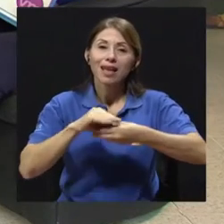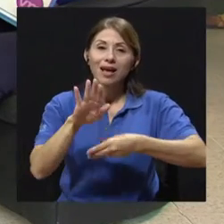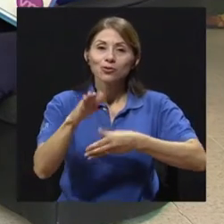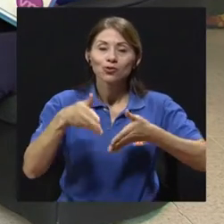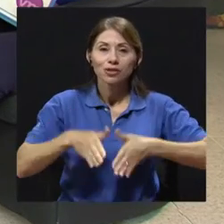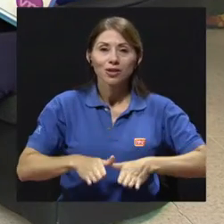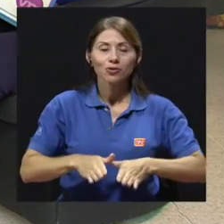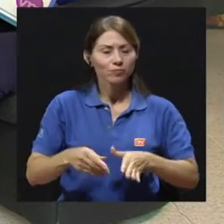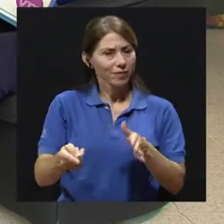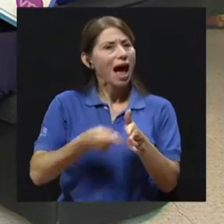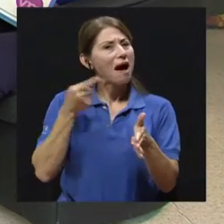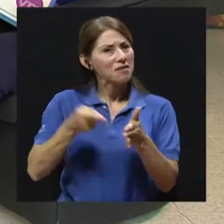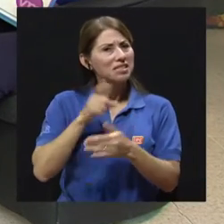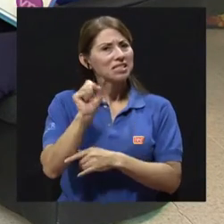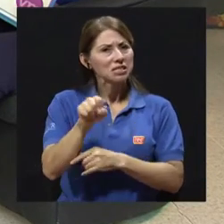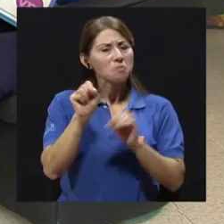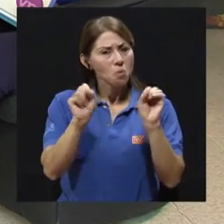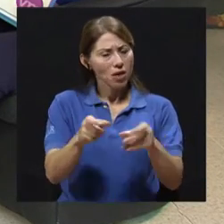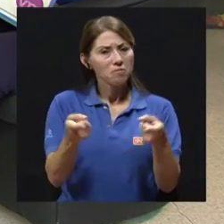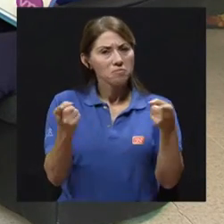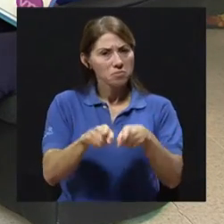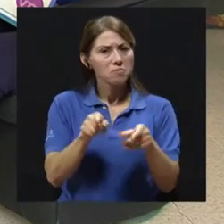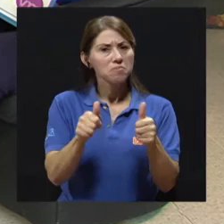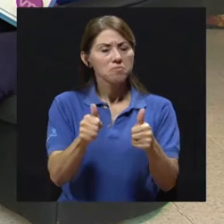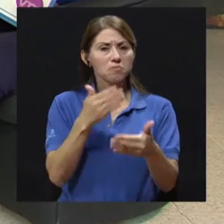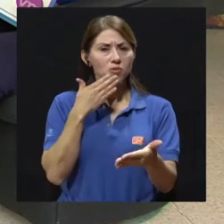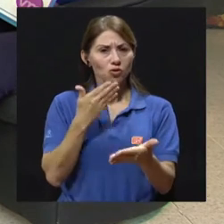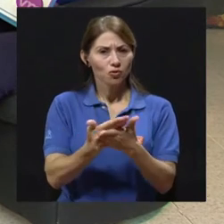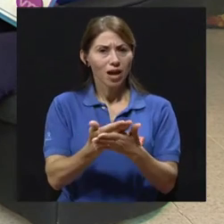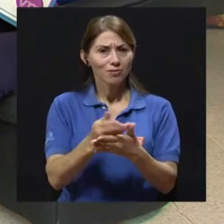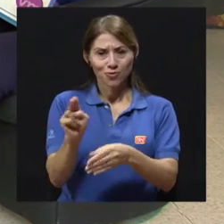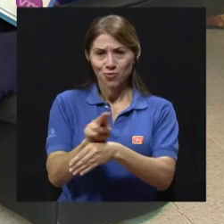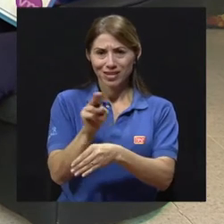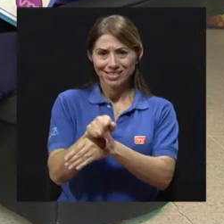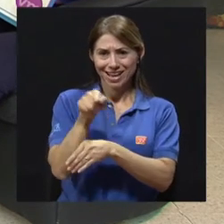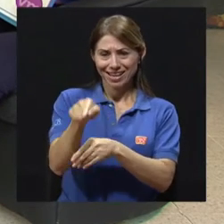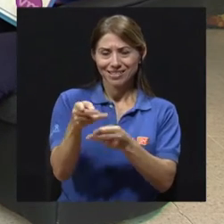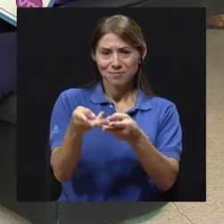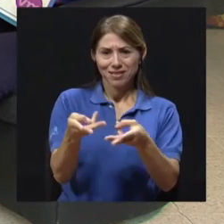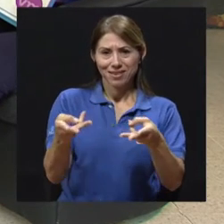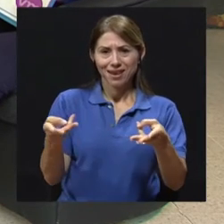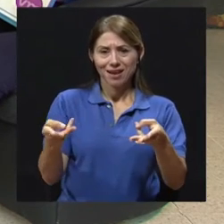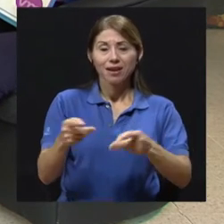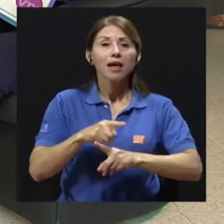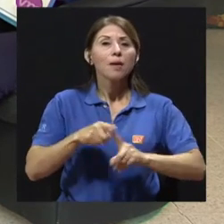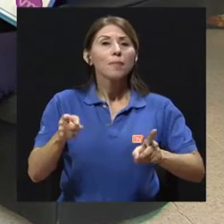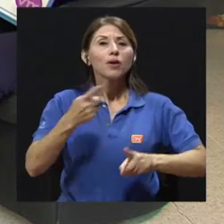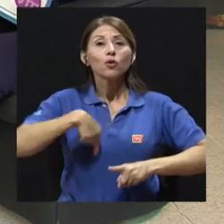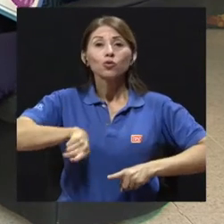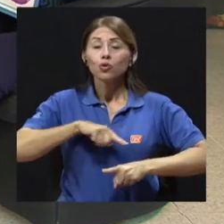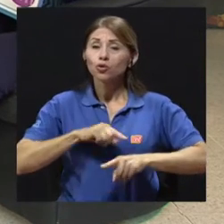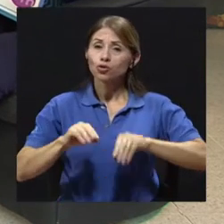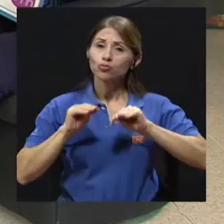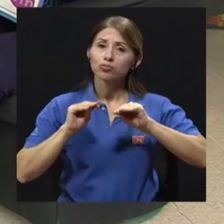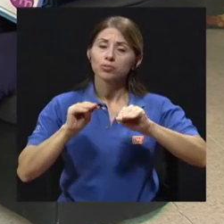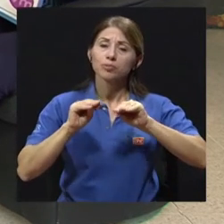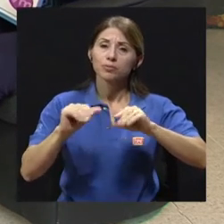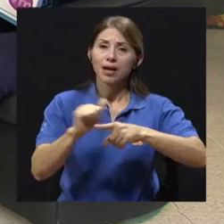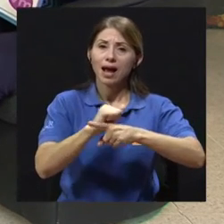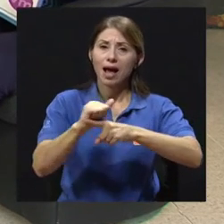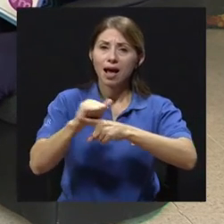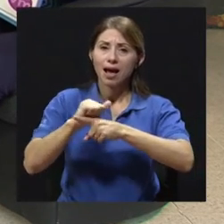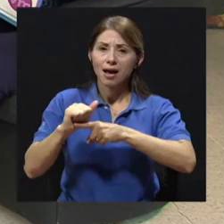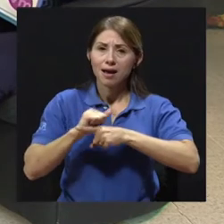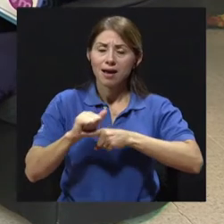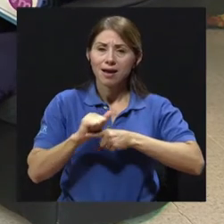algunos aspectos sí puede resultar, ¿verdad? Sí puede ser conveniente. Sin embargo, lo que nosotros pretendemos desde las capacitaciones que damos es